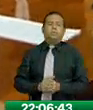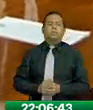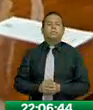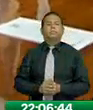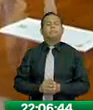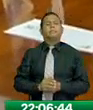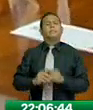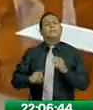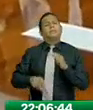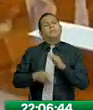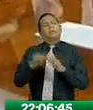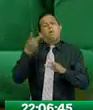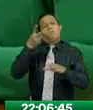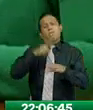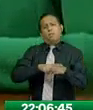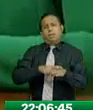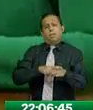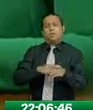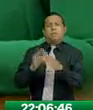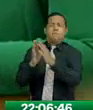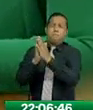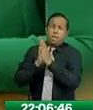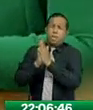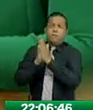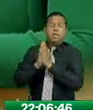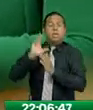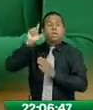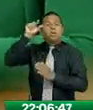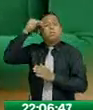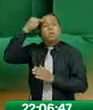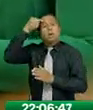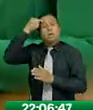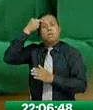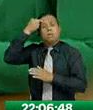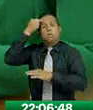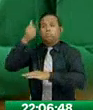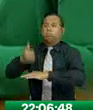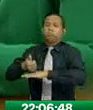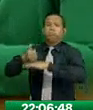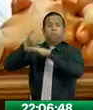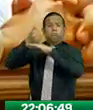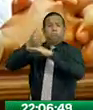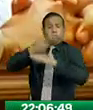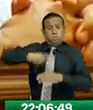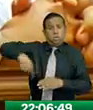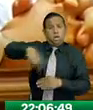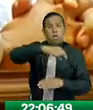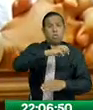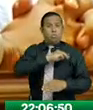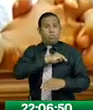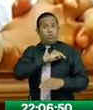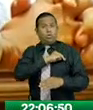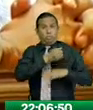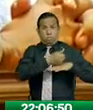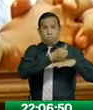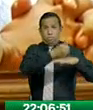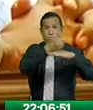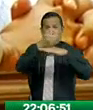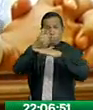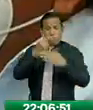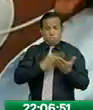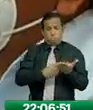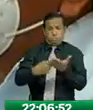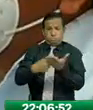Es la segunda llamada al gobierno sin la presencia del directorio de AME Nacional para demandar el pago de 3 y en algunos